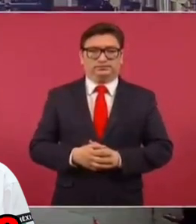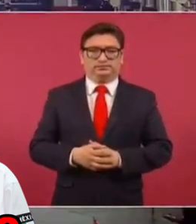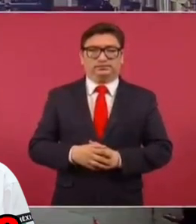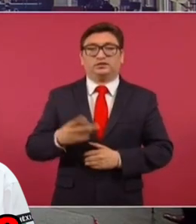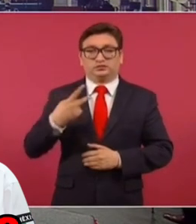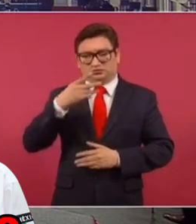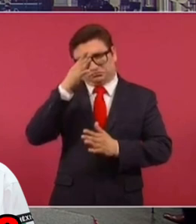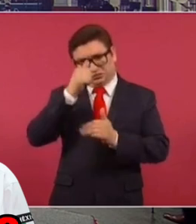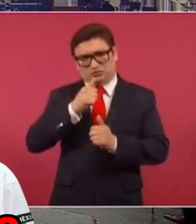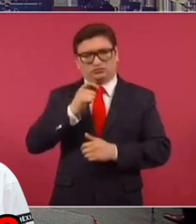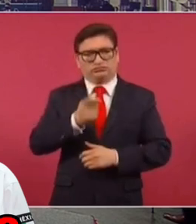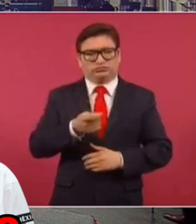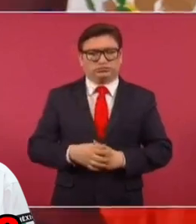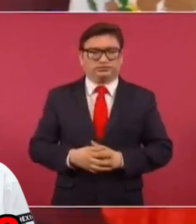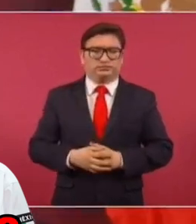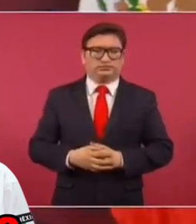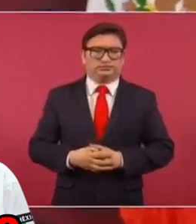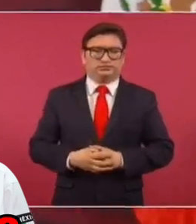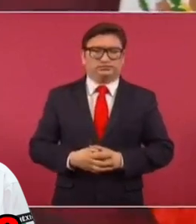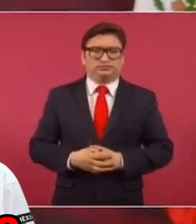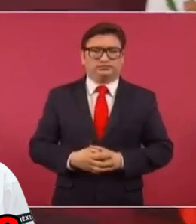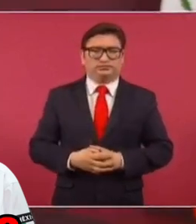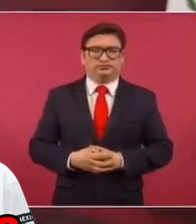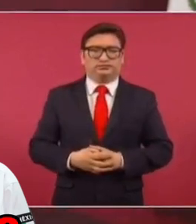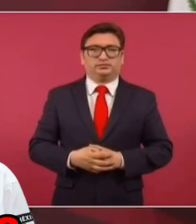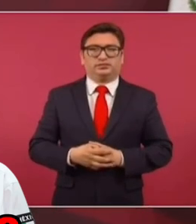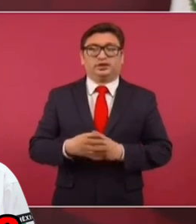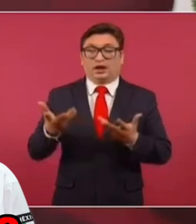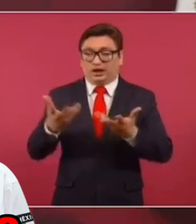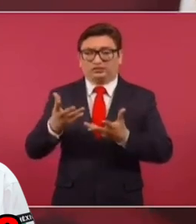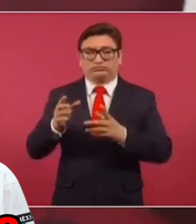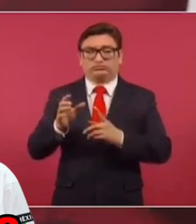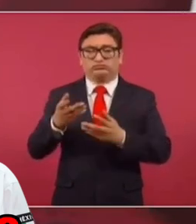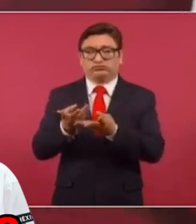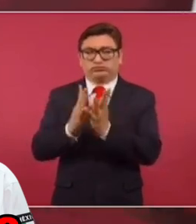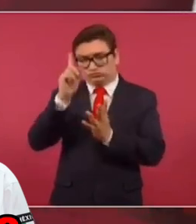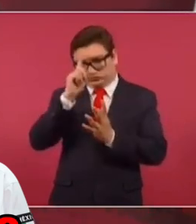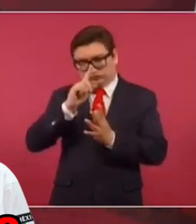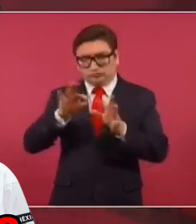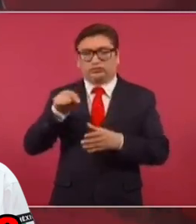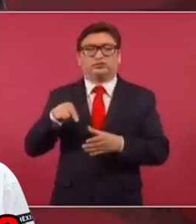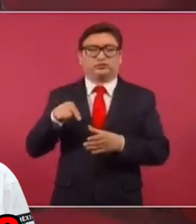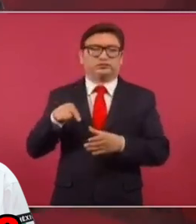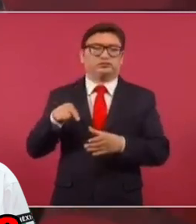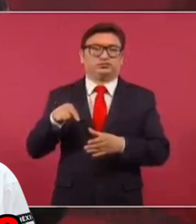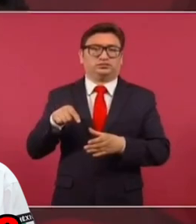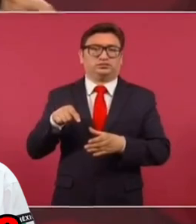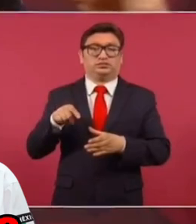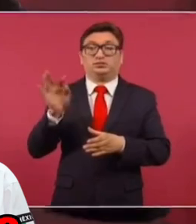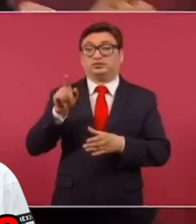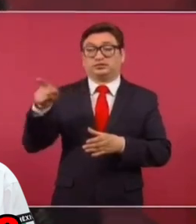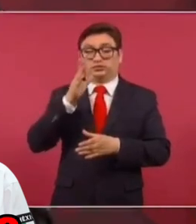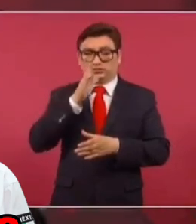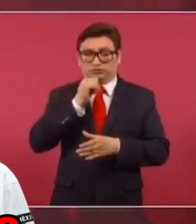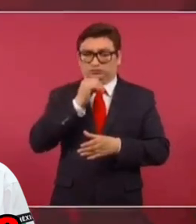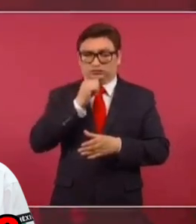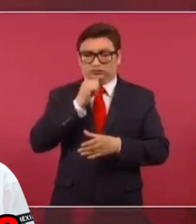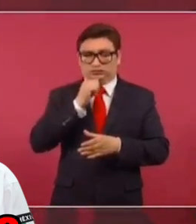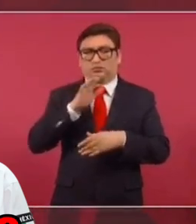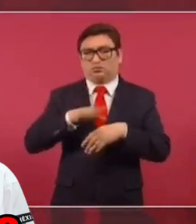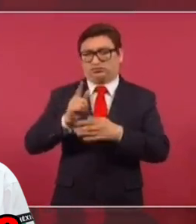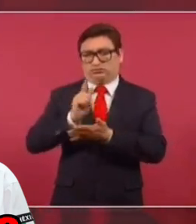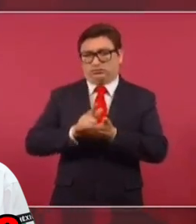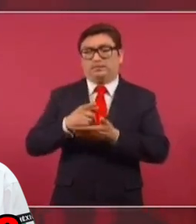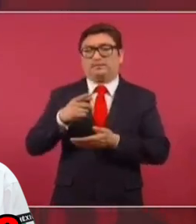al acuerdo de que se va a crear un consejo. Y le dije, aunque tú no puedes